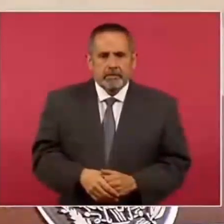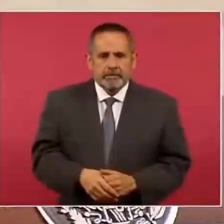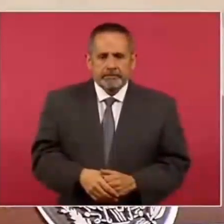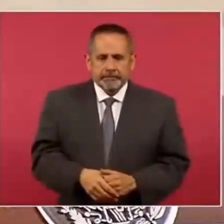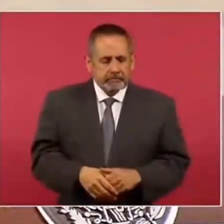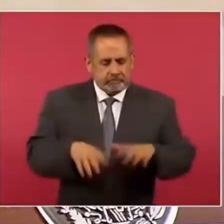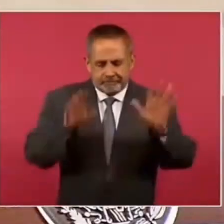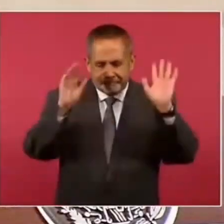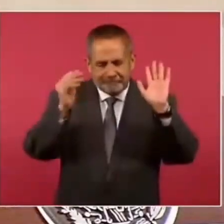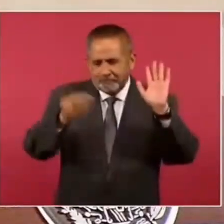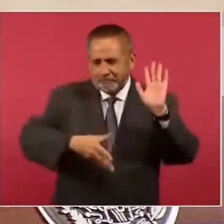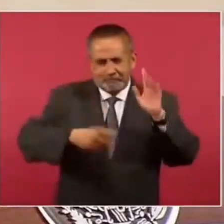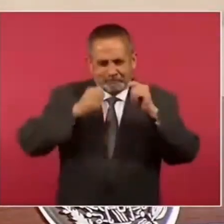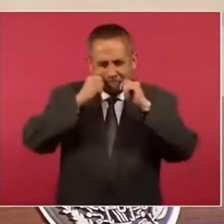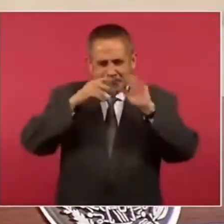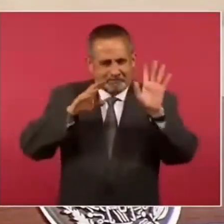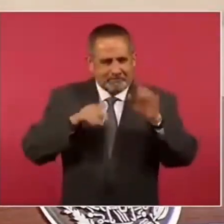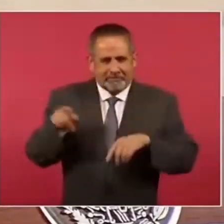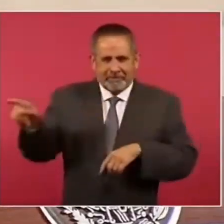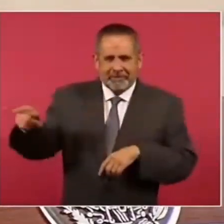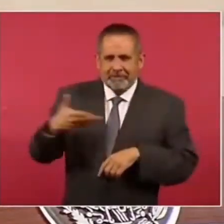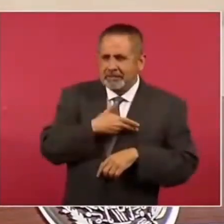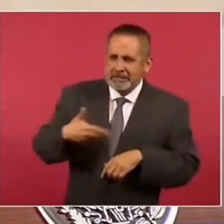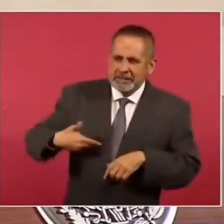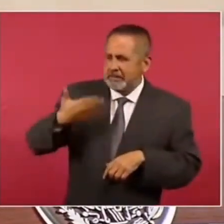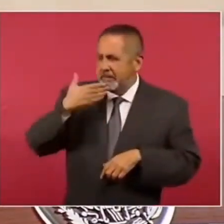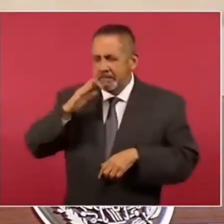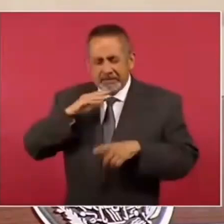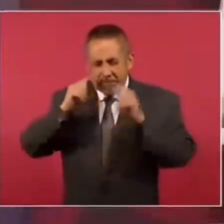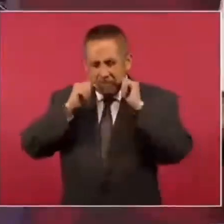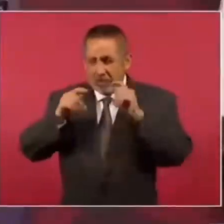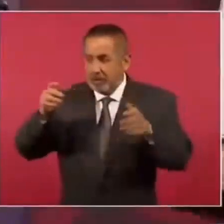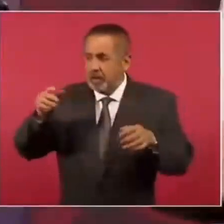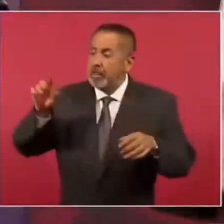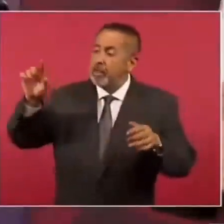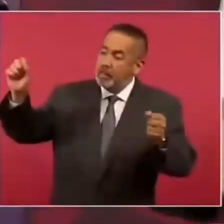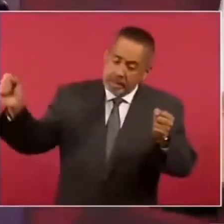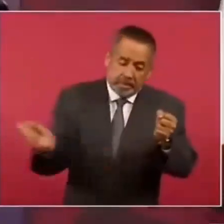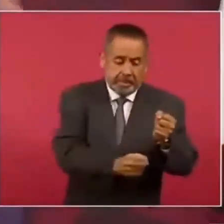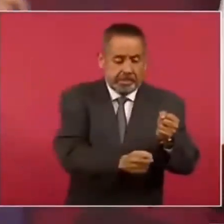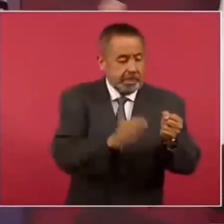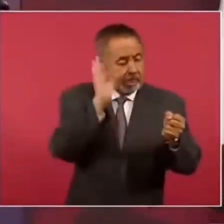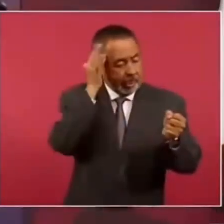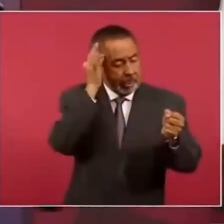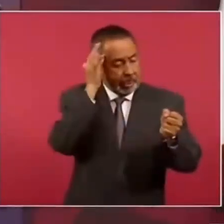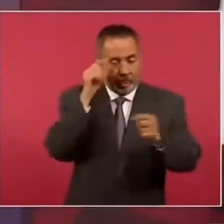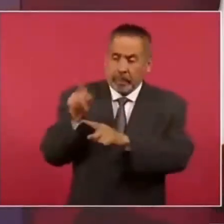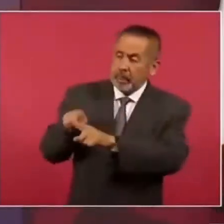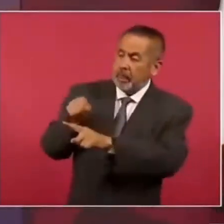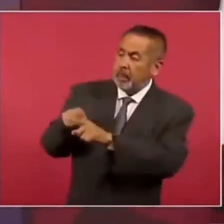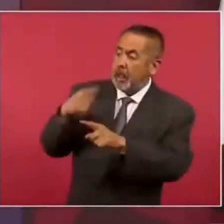haya sido como haya sido presidente. O sea, es una burla, eso se lo